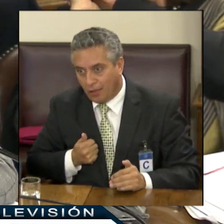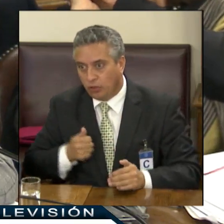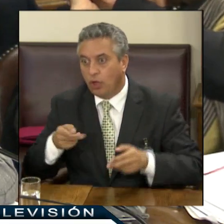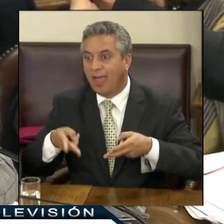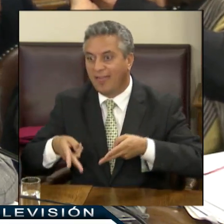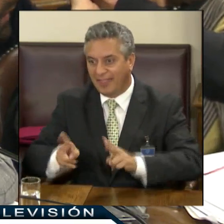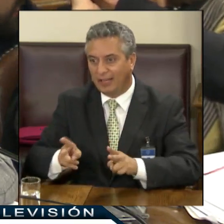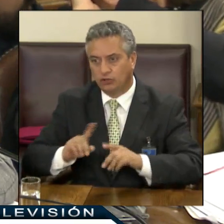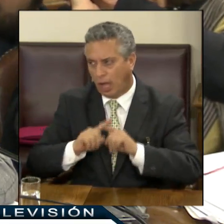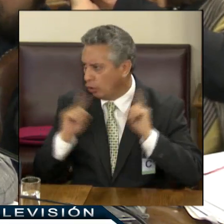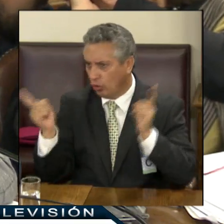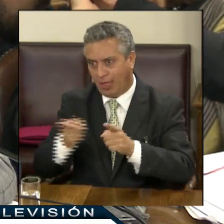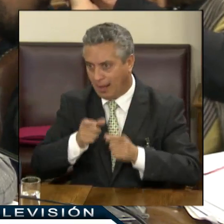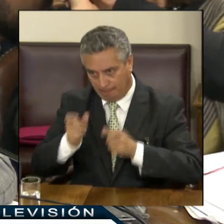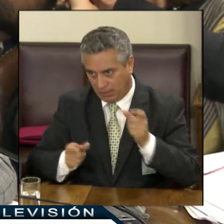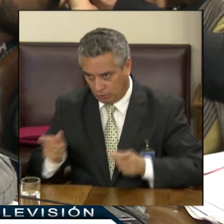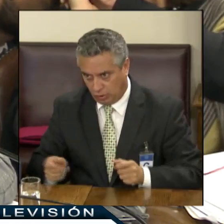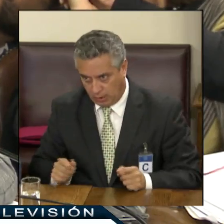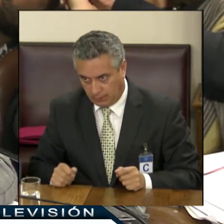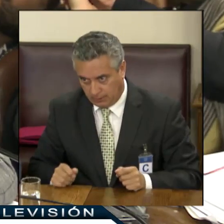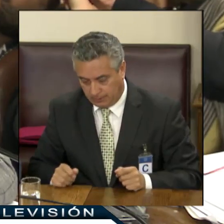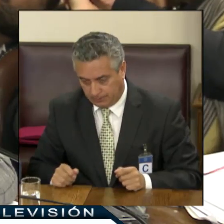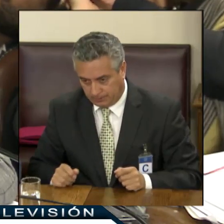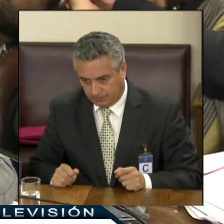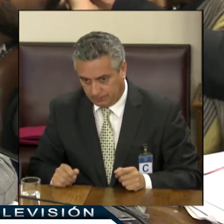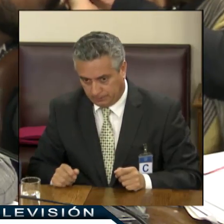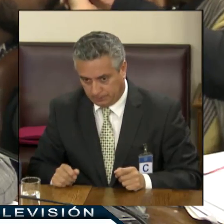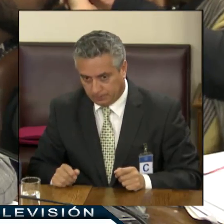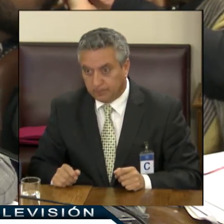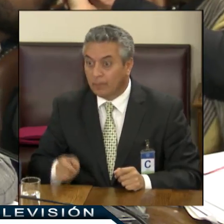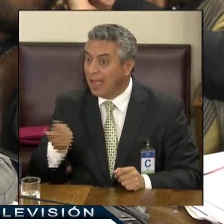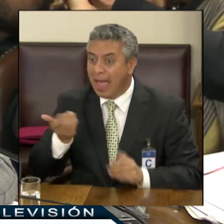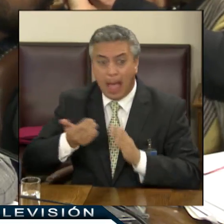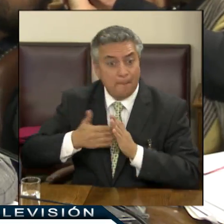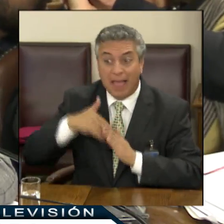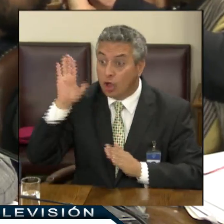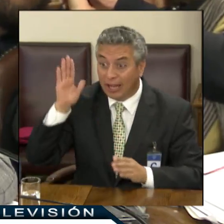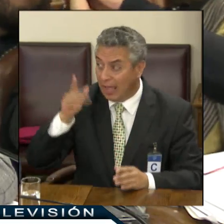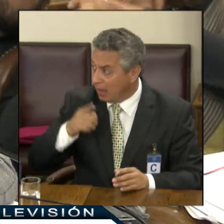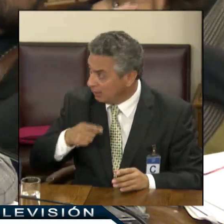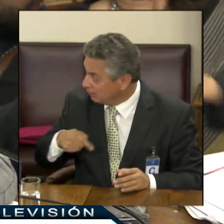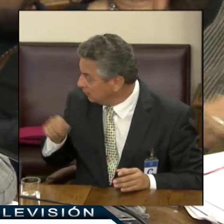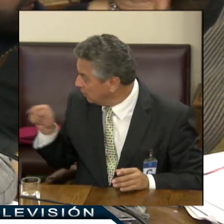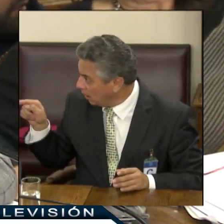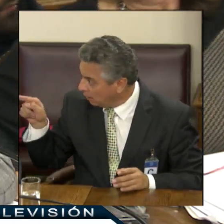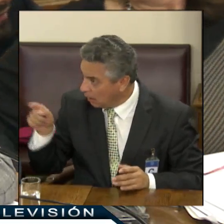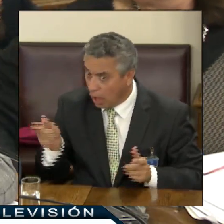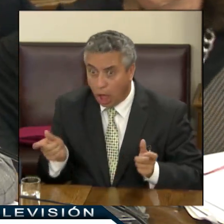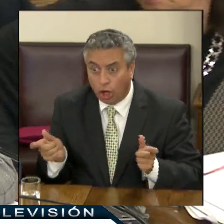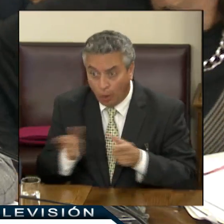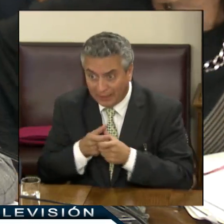derechos de todas las personas la mayoría de los integrantes de esta